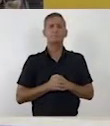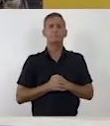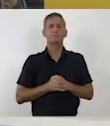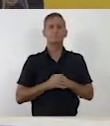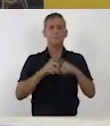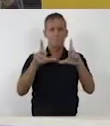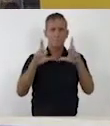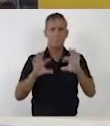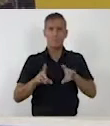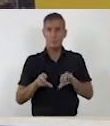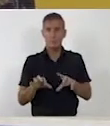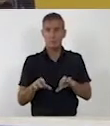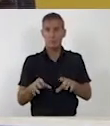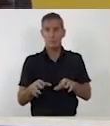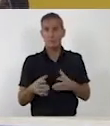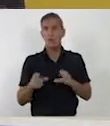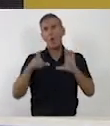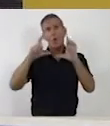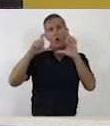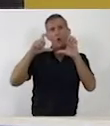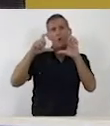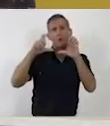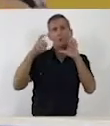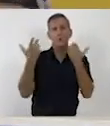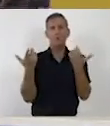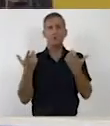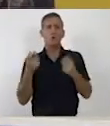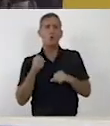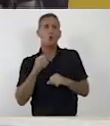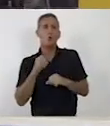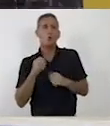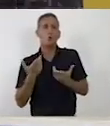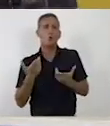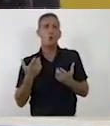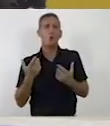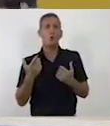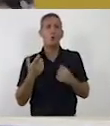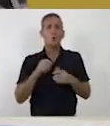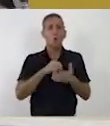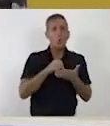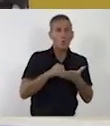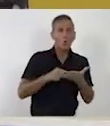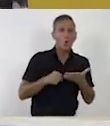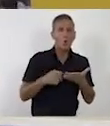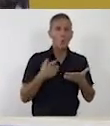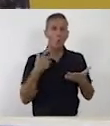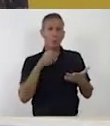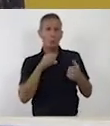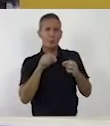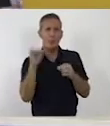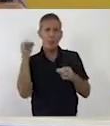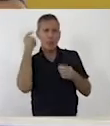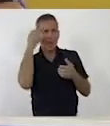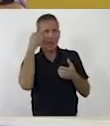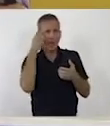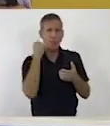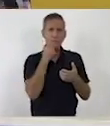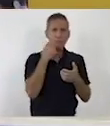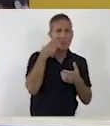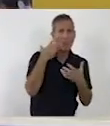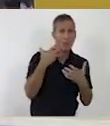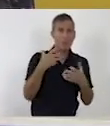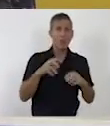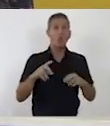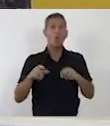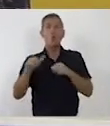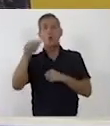Bien, esa es otra variante. O le tiran foto con el celular o sencillamente traten de copiar las ideas fundamentales, o el domingo, cuando